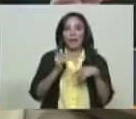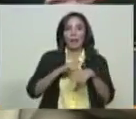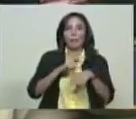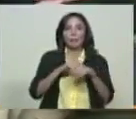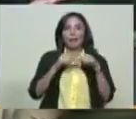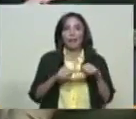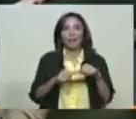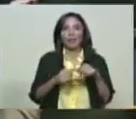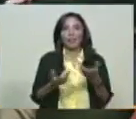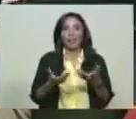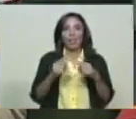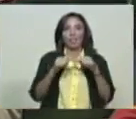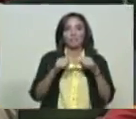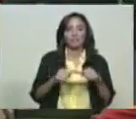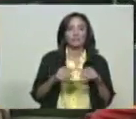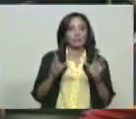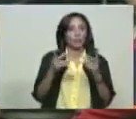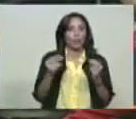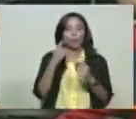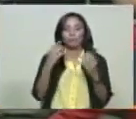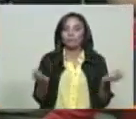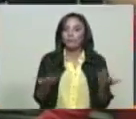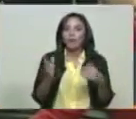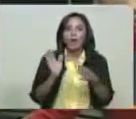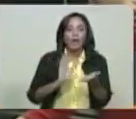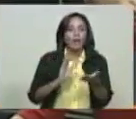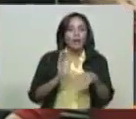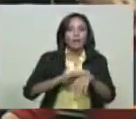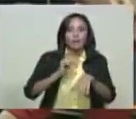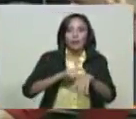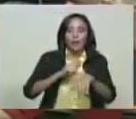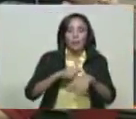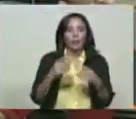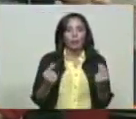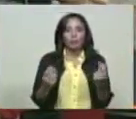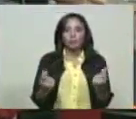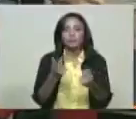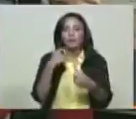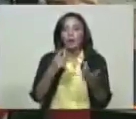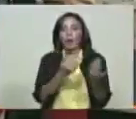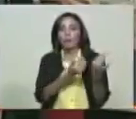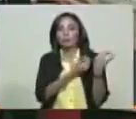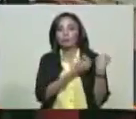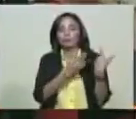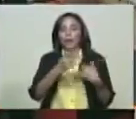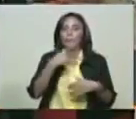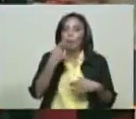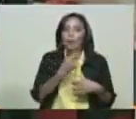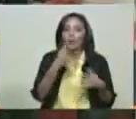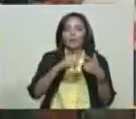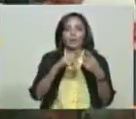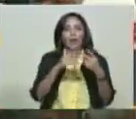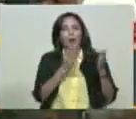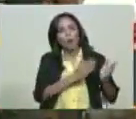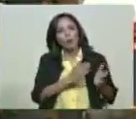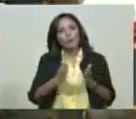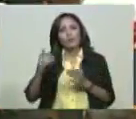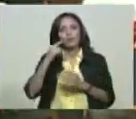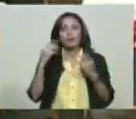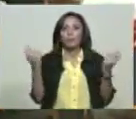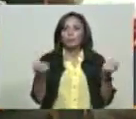insisto recalcó remarcó tenemos tareas políticas organizativas en el